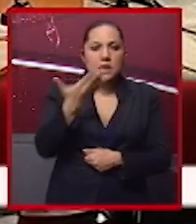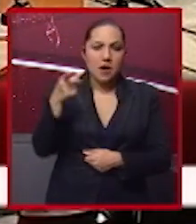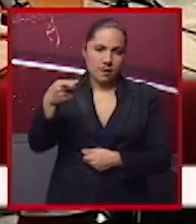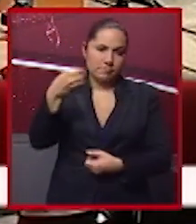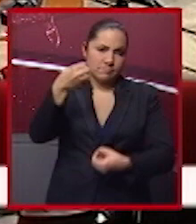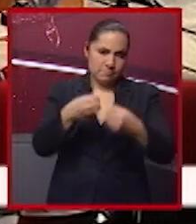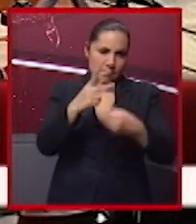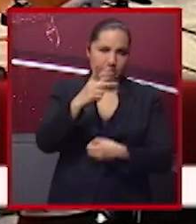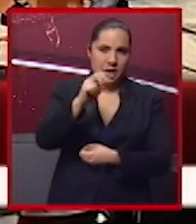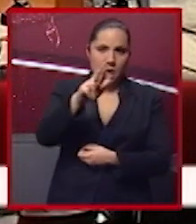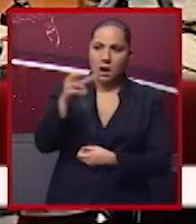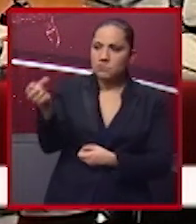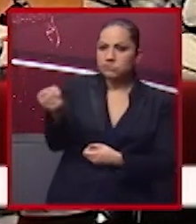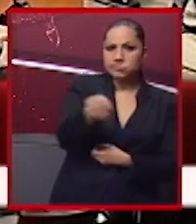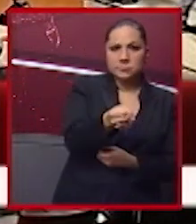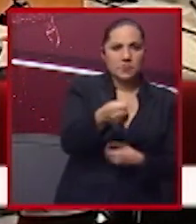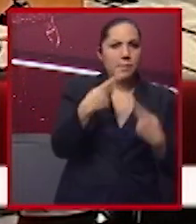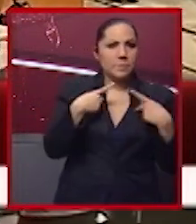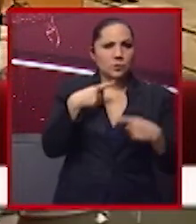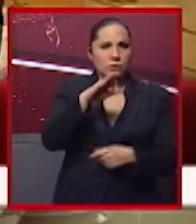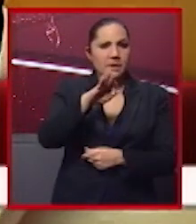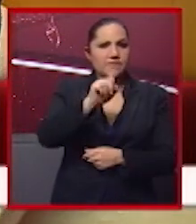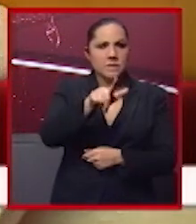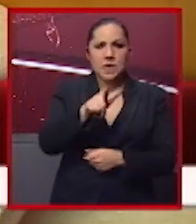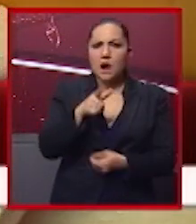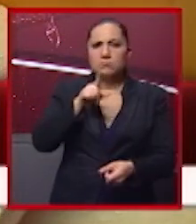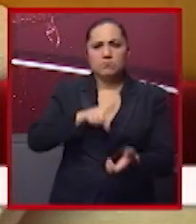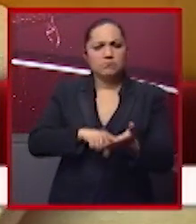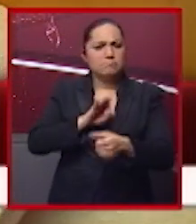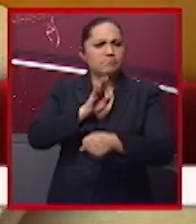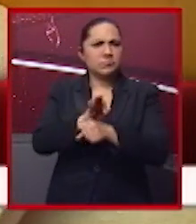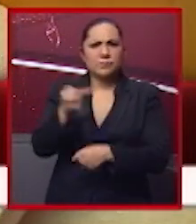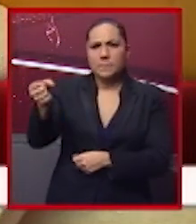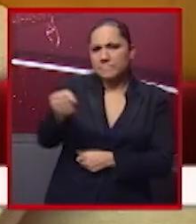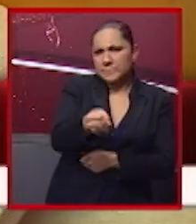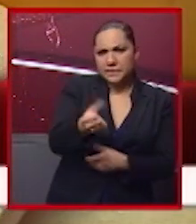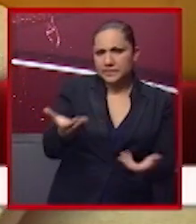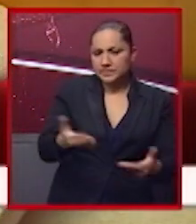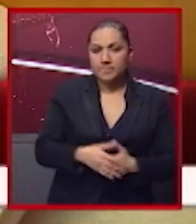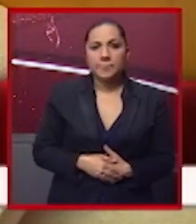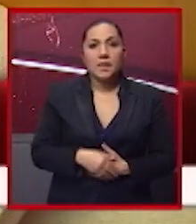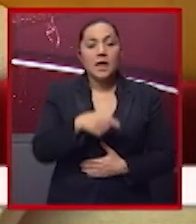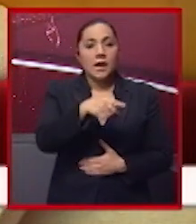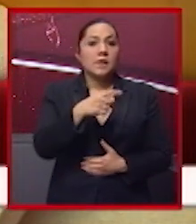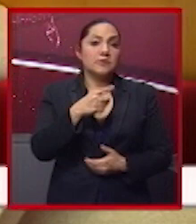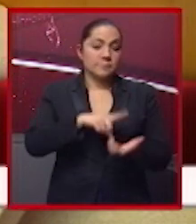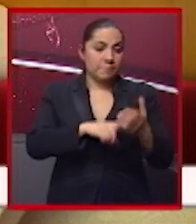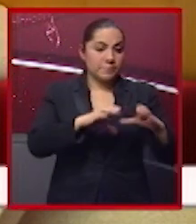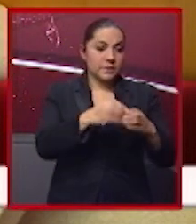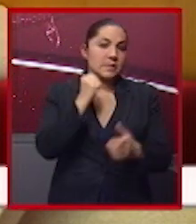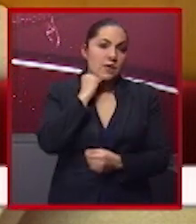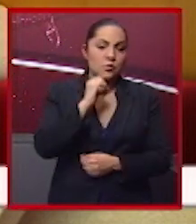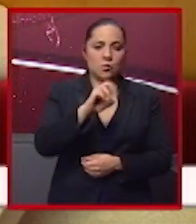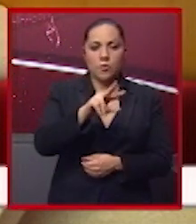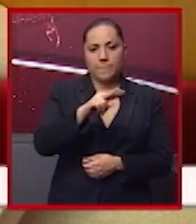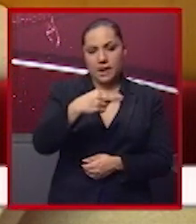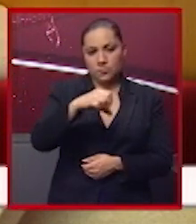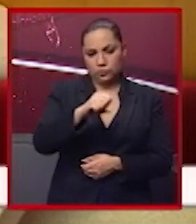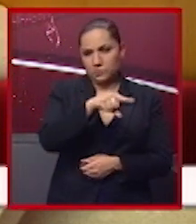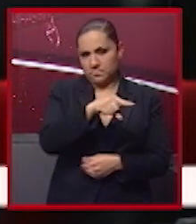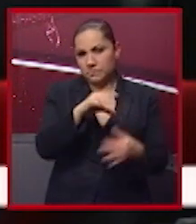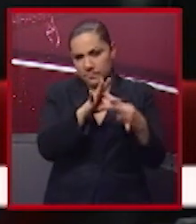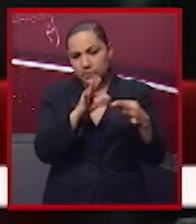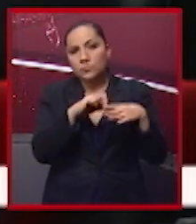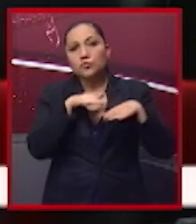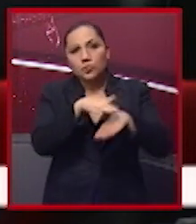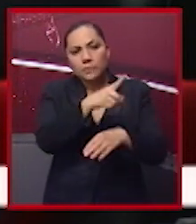Por el PRI, el senador Manuel Añorbe Baños destacó la transformación del sistema de justicia penal para agilizar los procedimientos de litigio, así como la